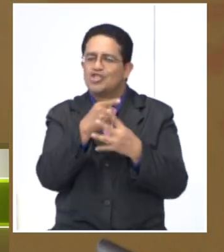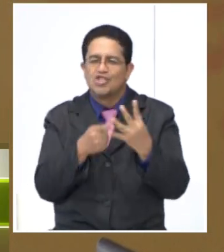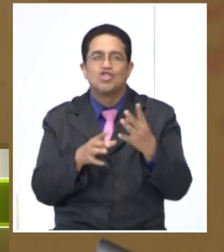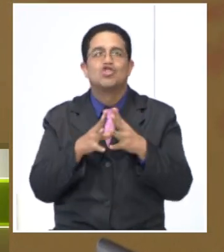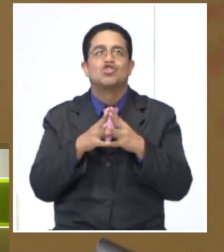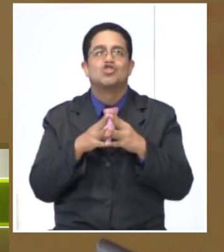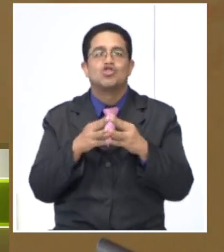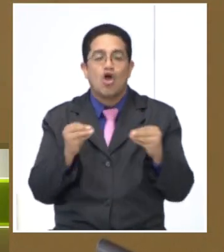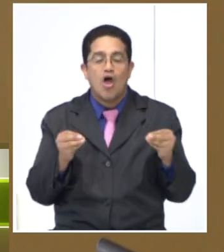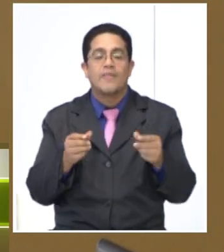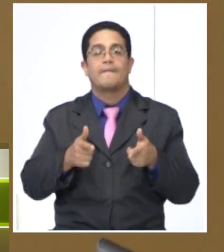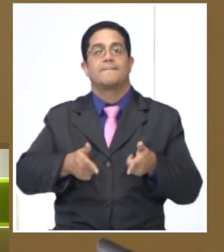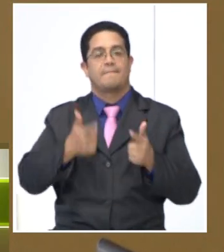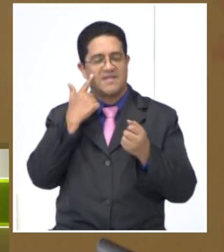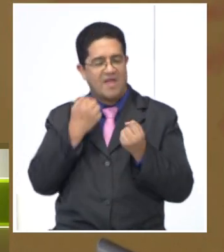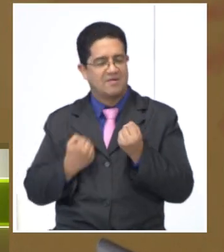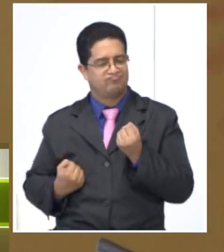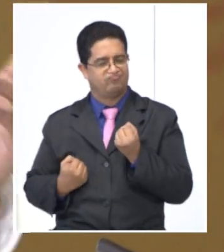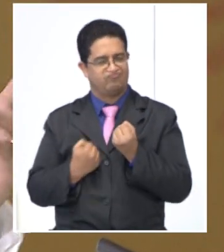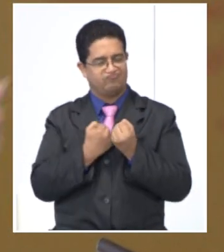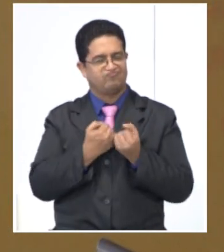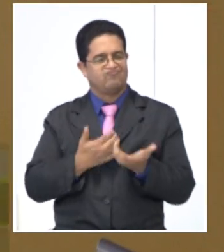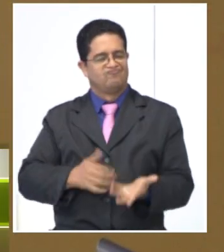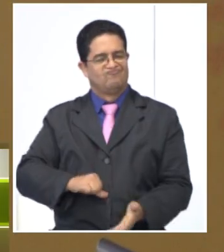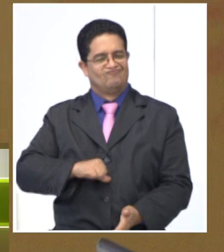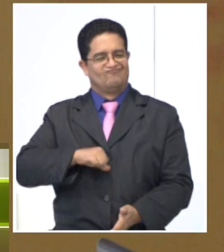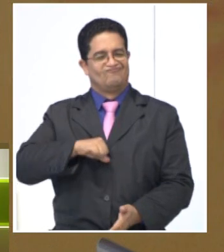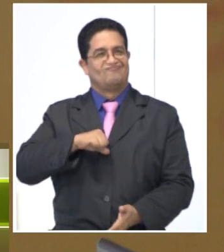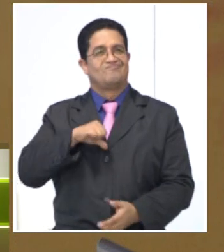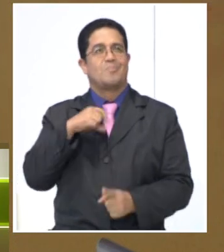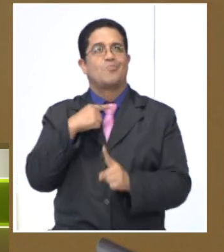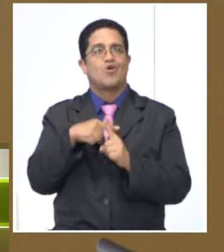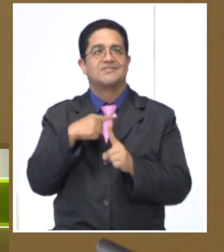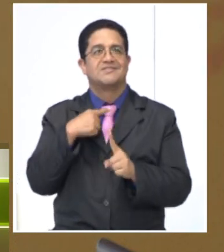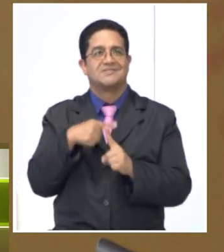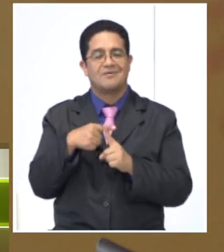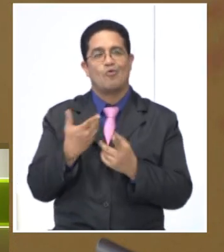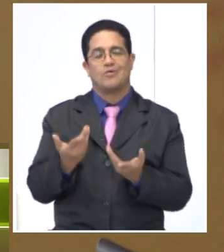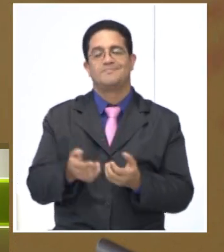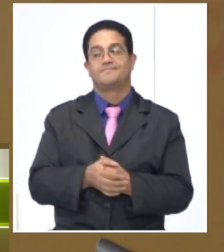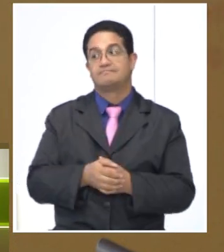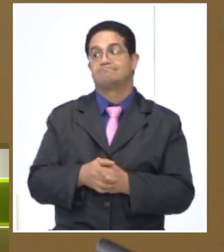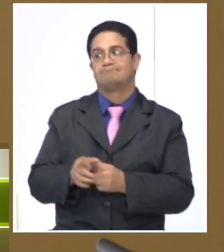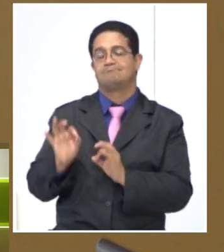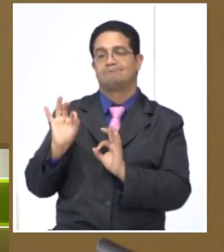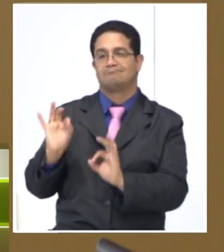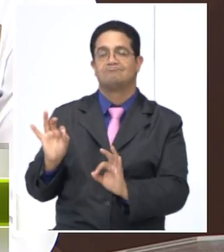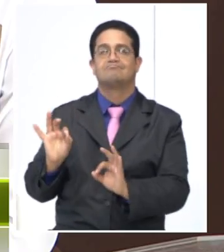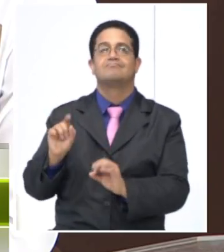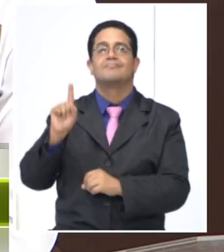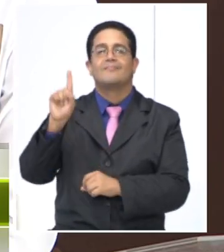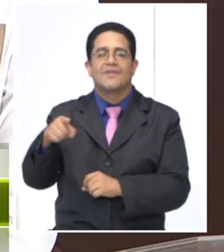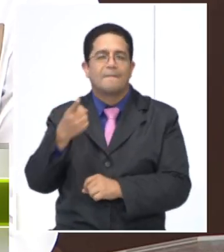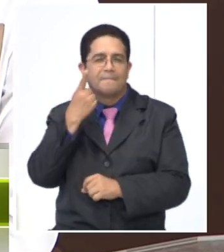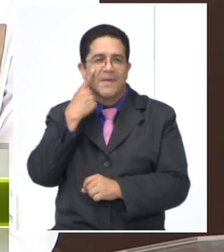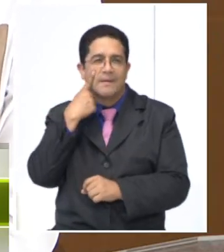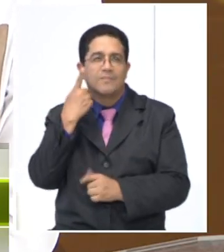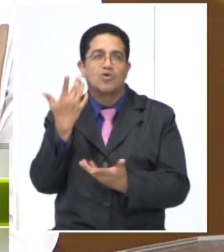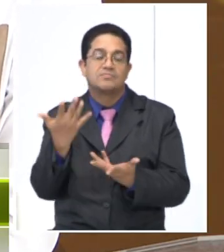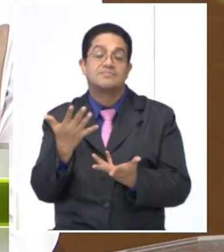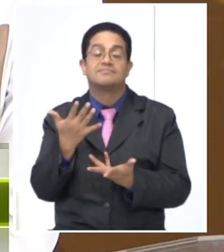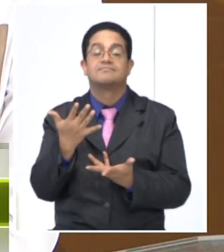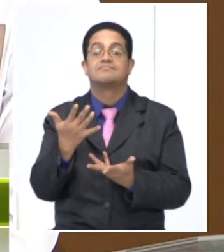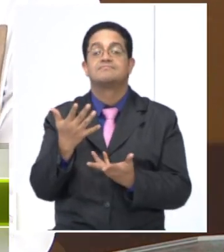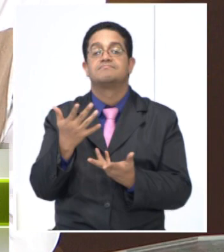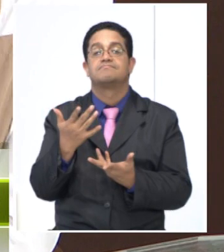dinámicas, permiten ser red. Como dice la red, son amplias y esto es parte del proceso. Por supuesto, incluso vemos como en algunos, por ejemplo, vuelos,